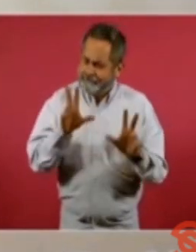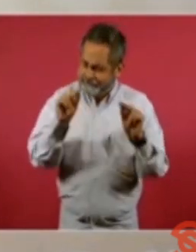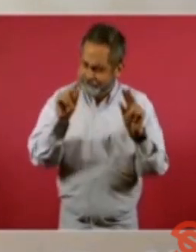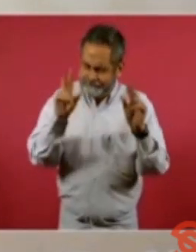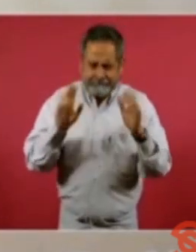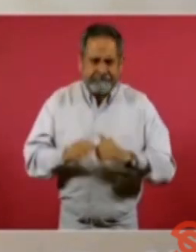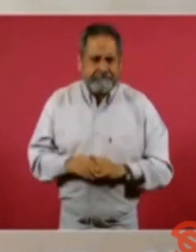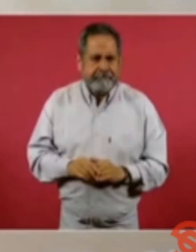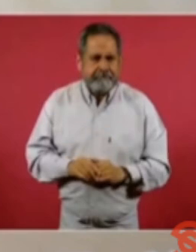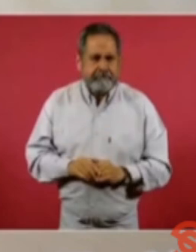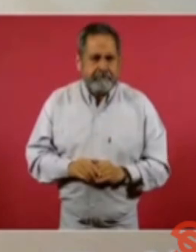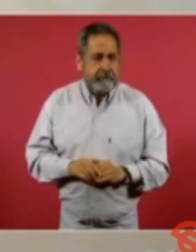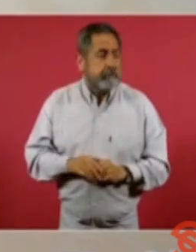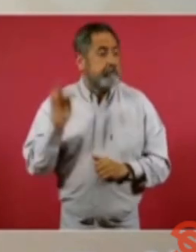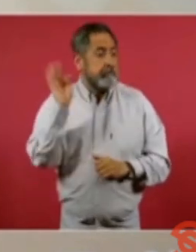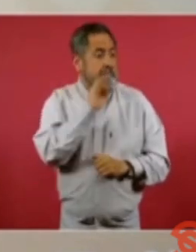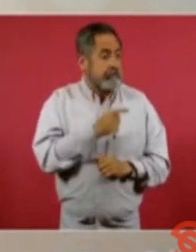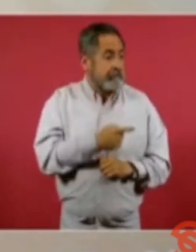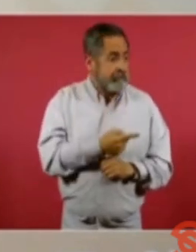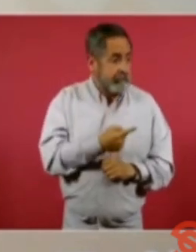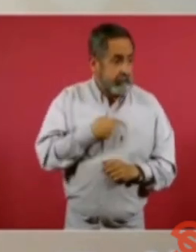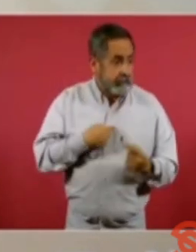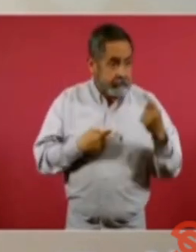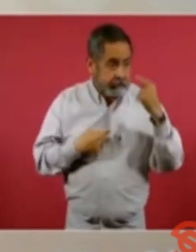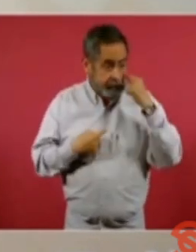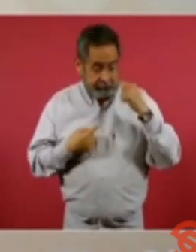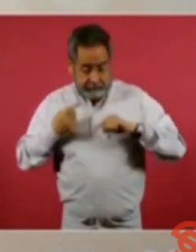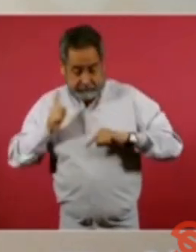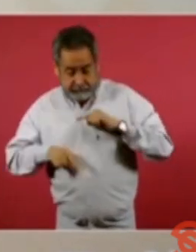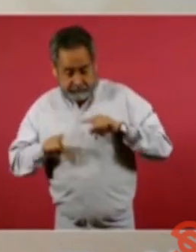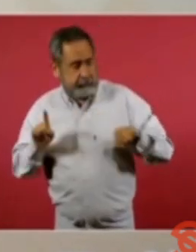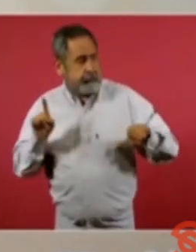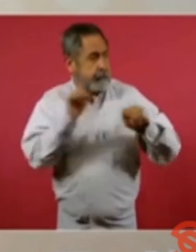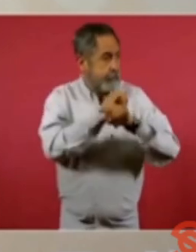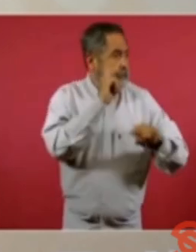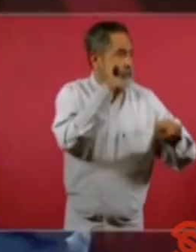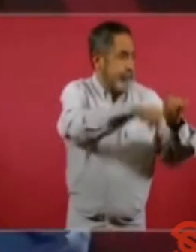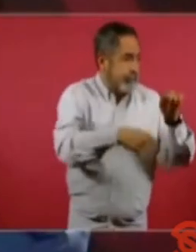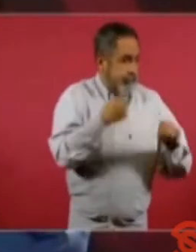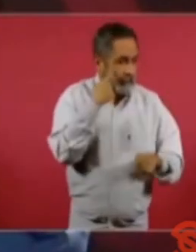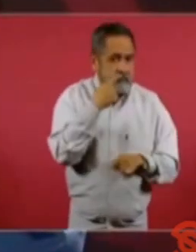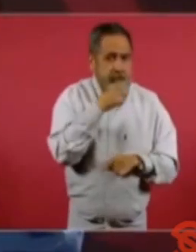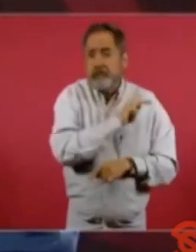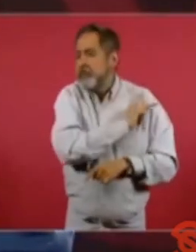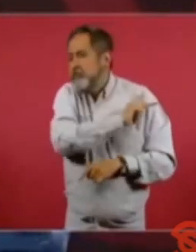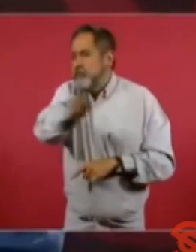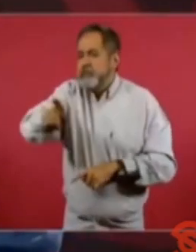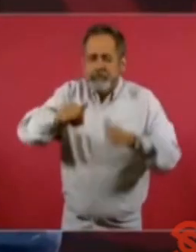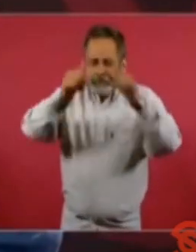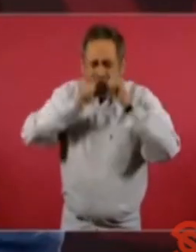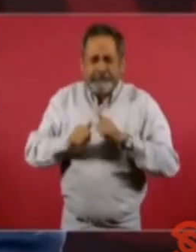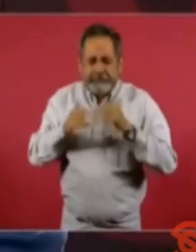si fuese eso, nos quedaríamos todos chimuelos y tuertos.